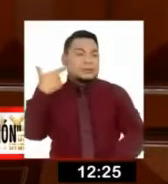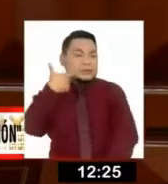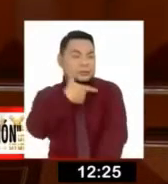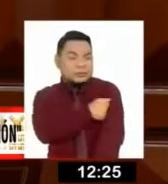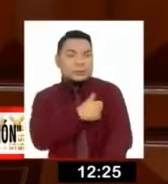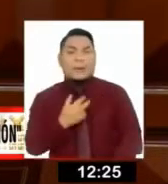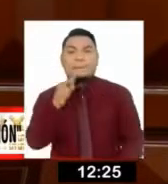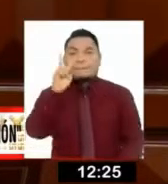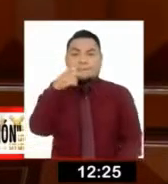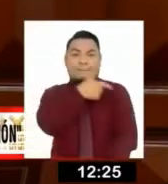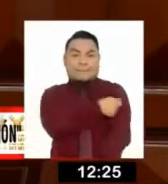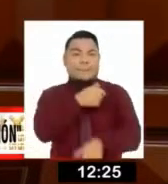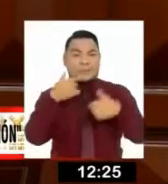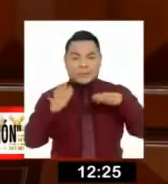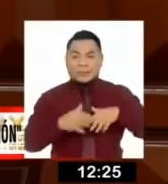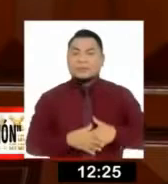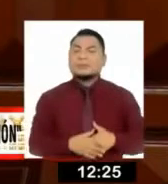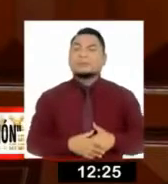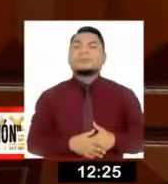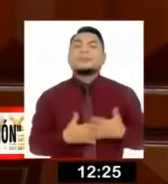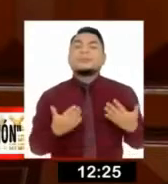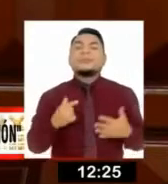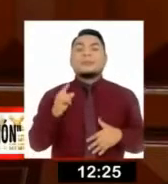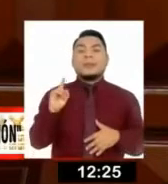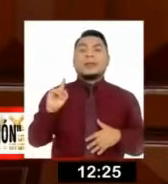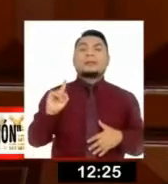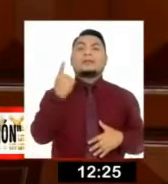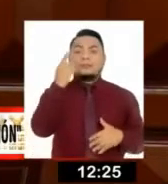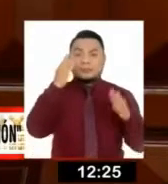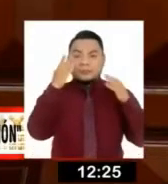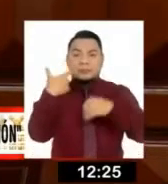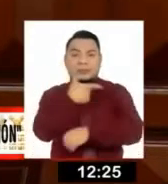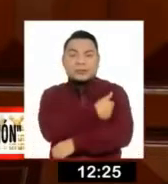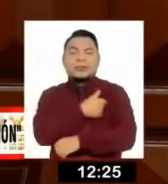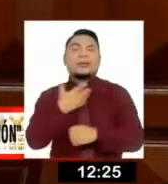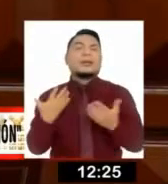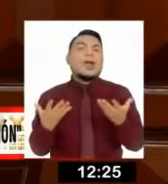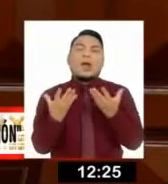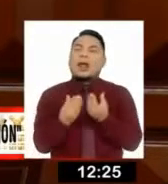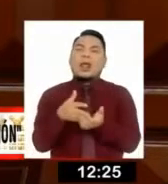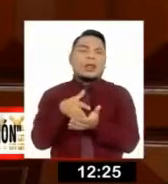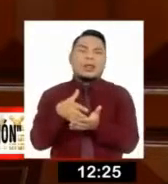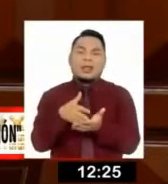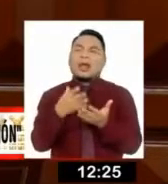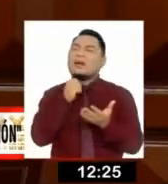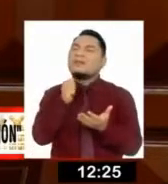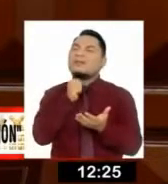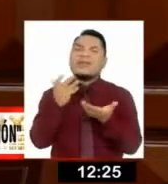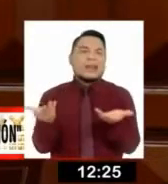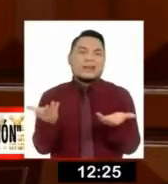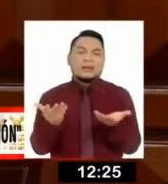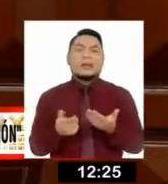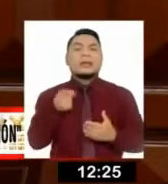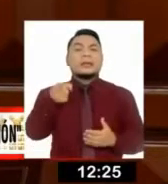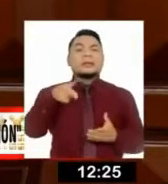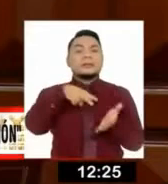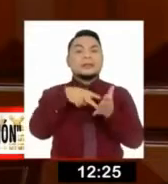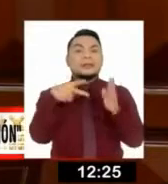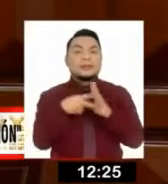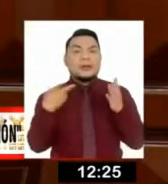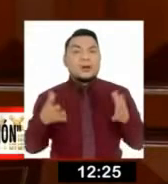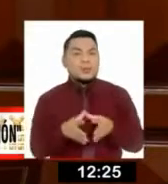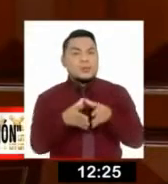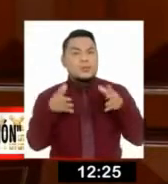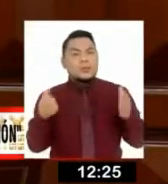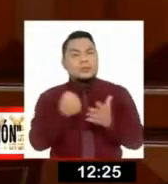con 2 dosis. Y un primer nivel de atención muy débil. Esto significa el